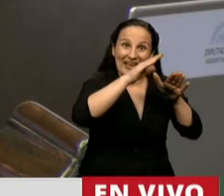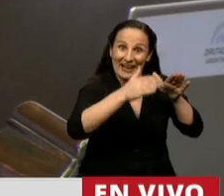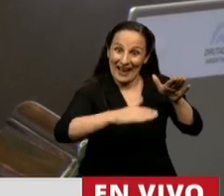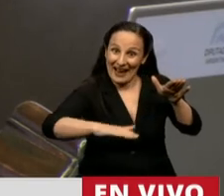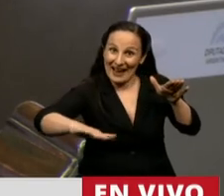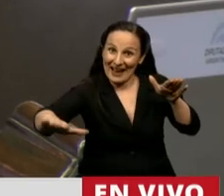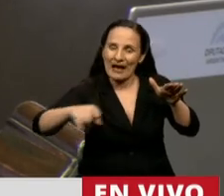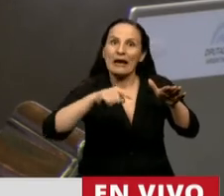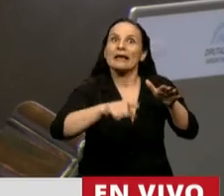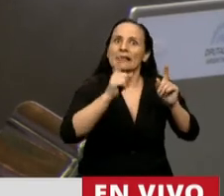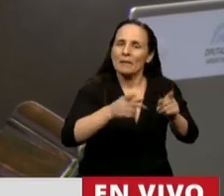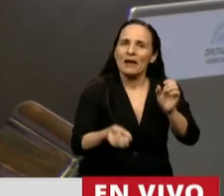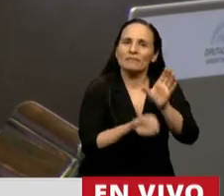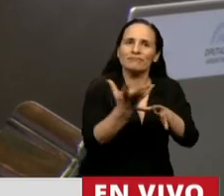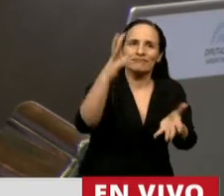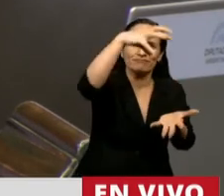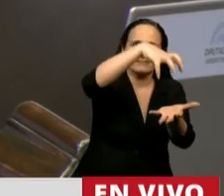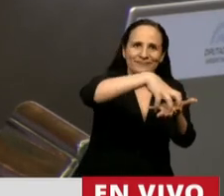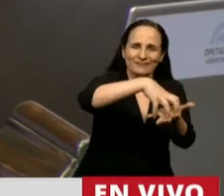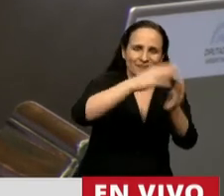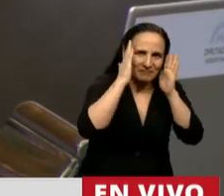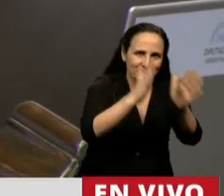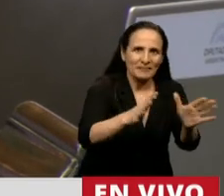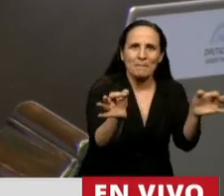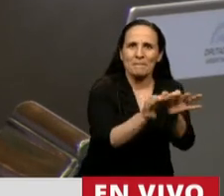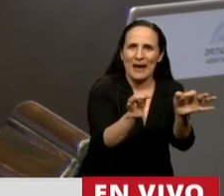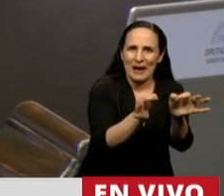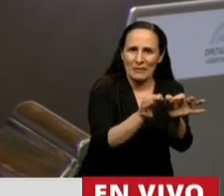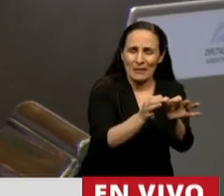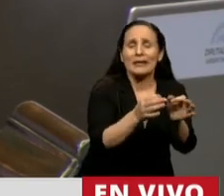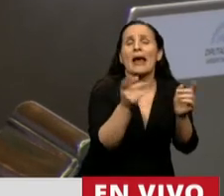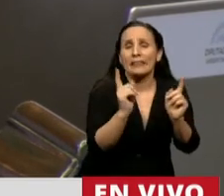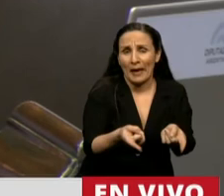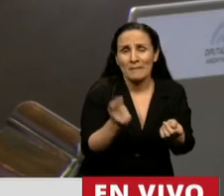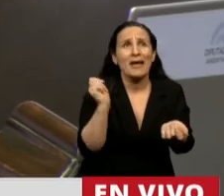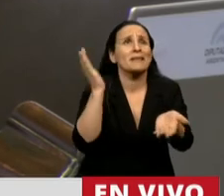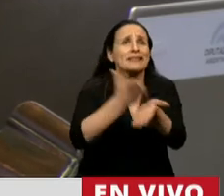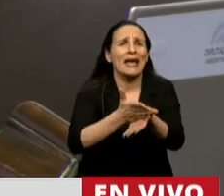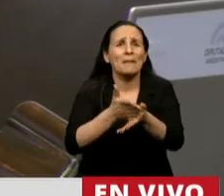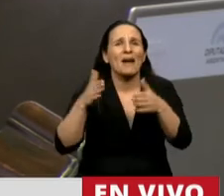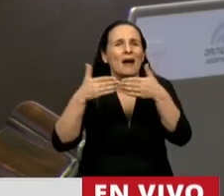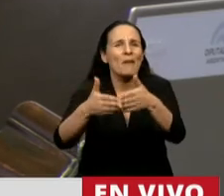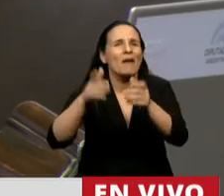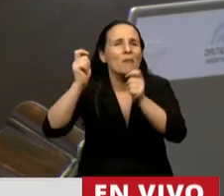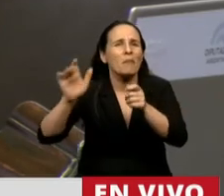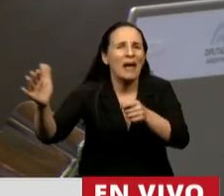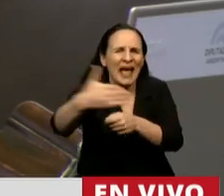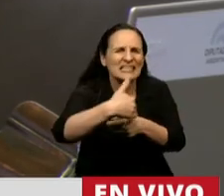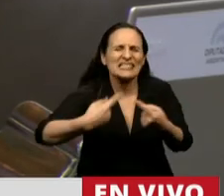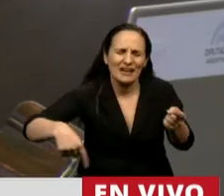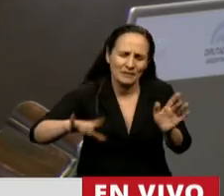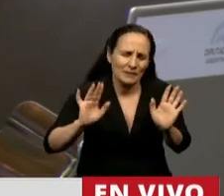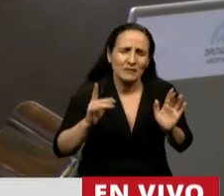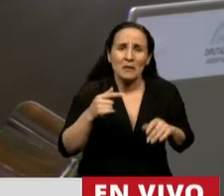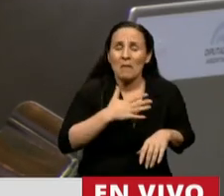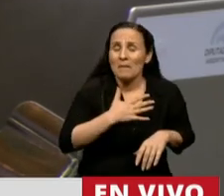del departamento Malvinas y por supuesto esto que digo de las multas de la pesca, que no era solamente dinerario el objetivo. Así que, señor presidente, para